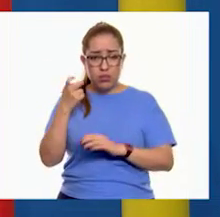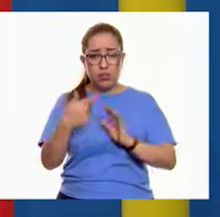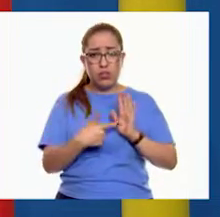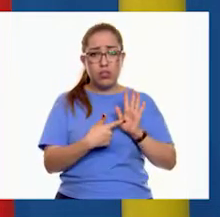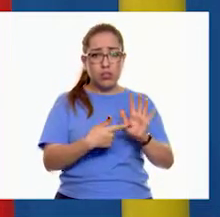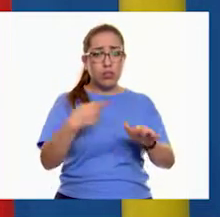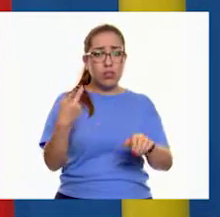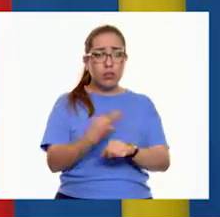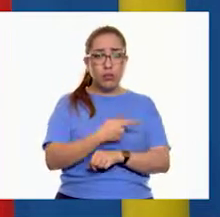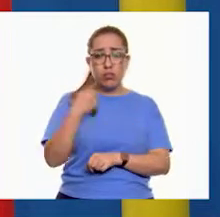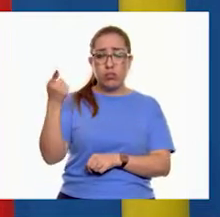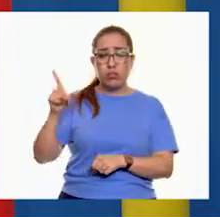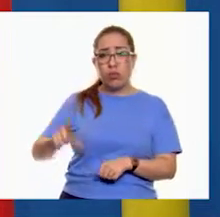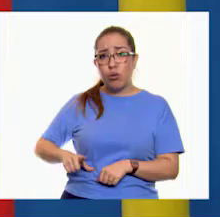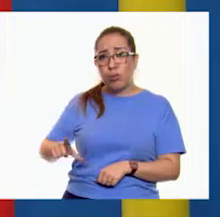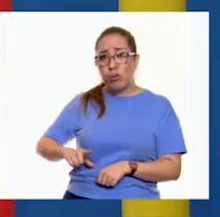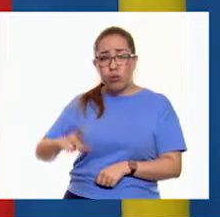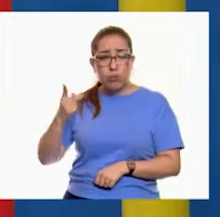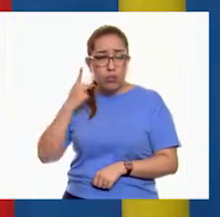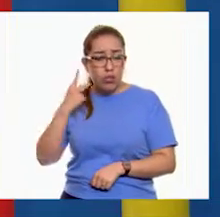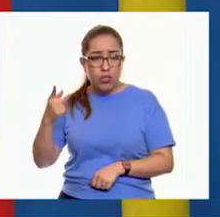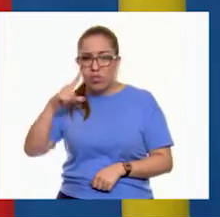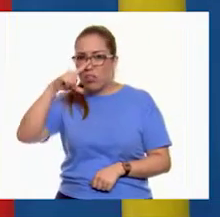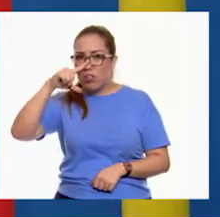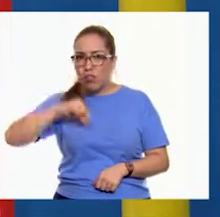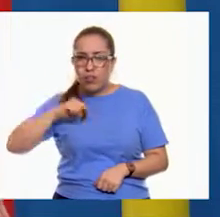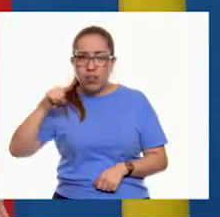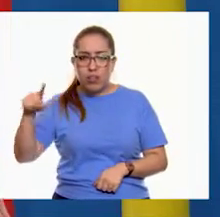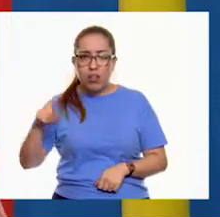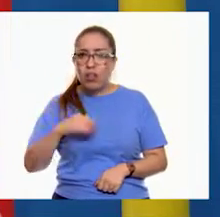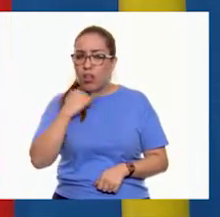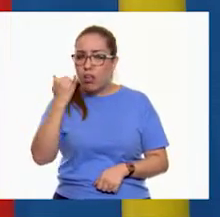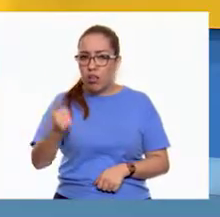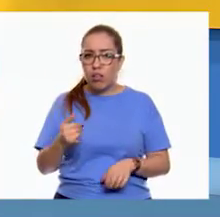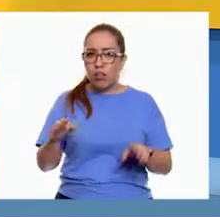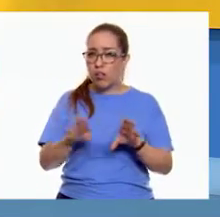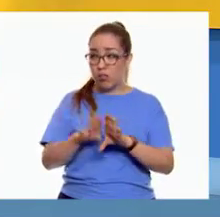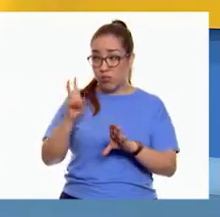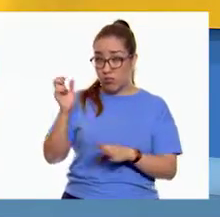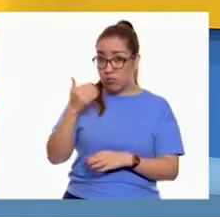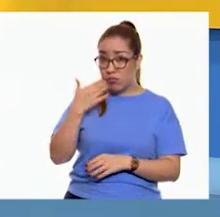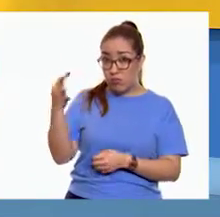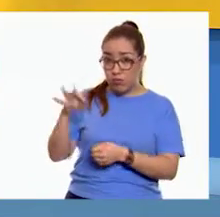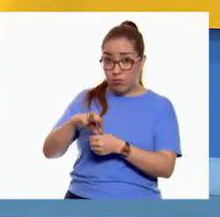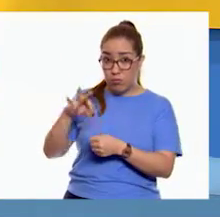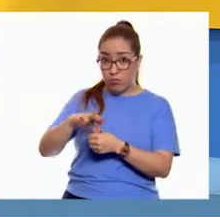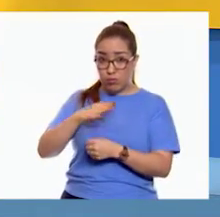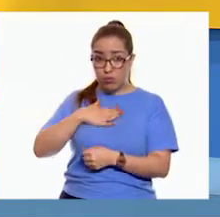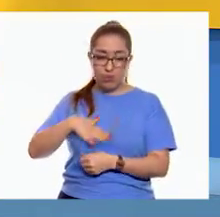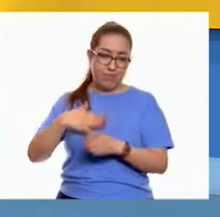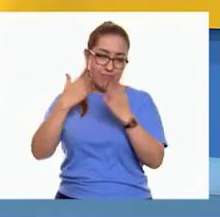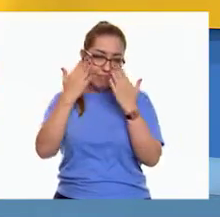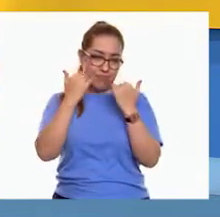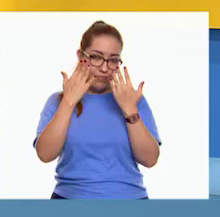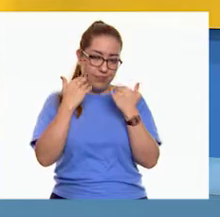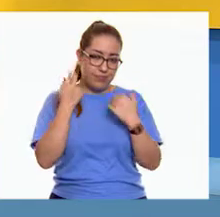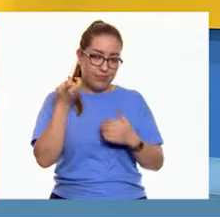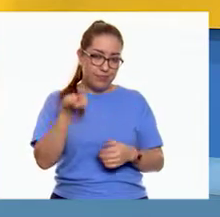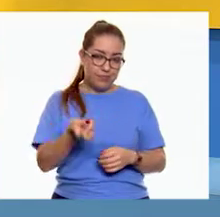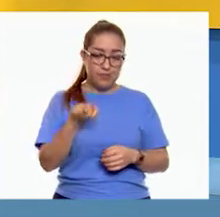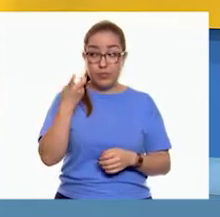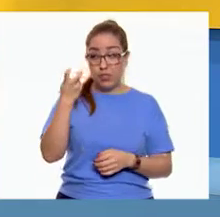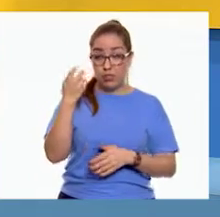evidenciaron las fallas del sistema político mexicano, que no era realmente democrático. Así es. Ese tipo de sucesos